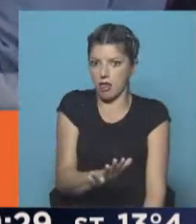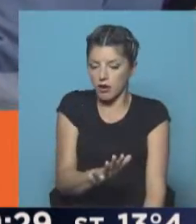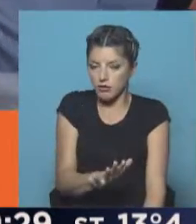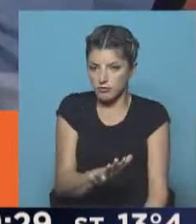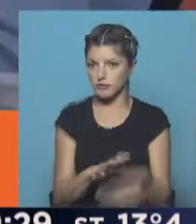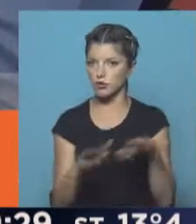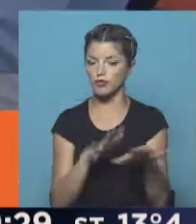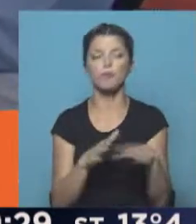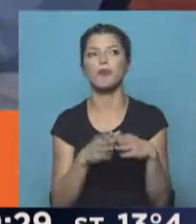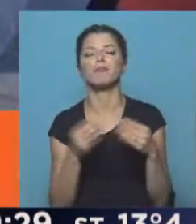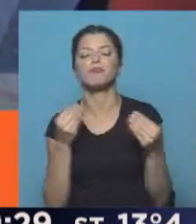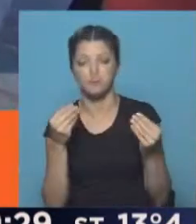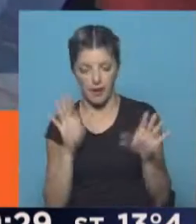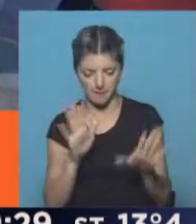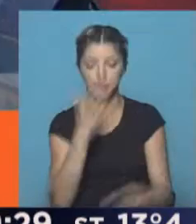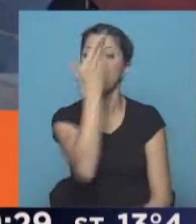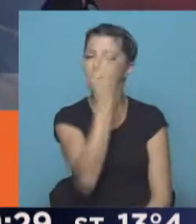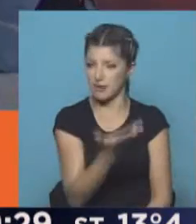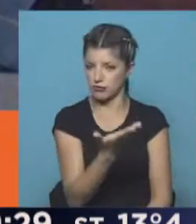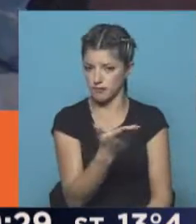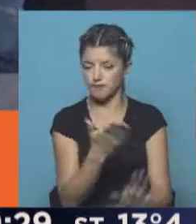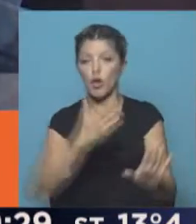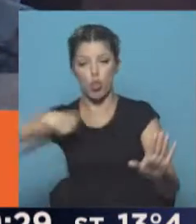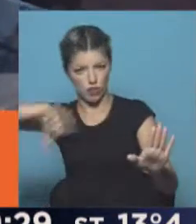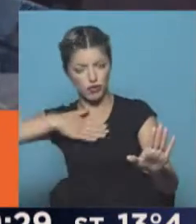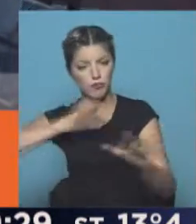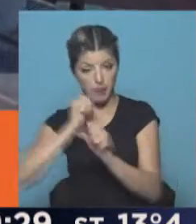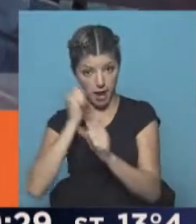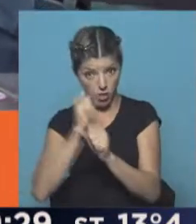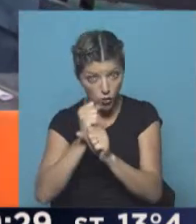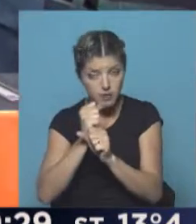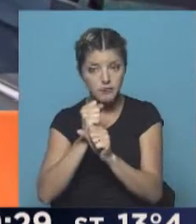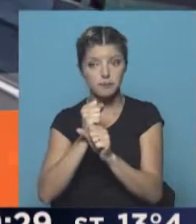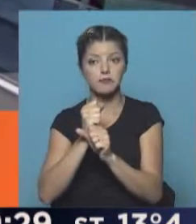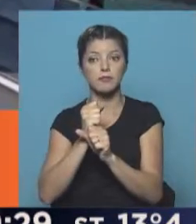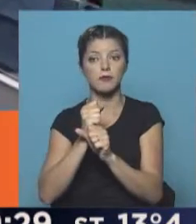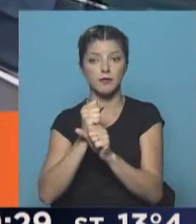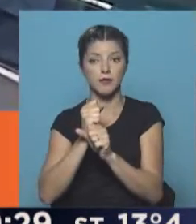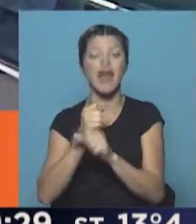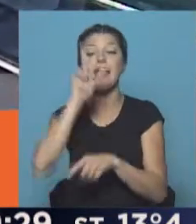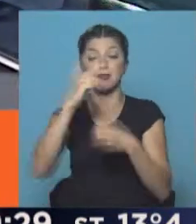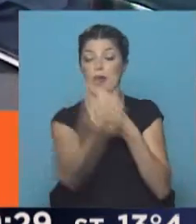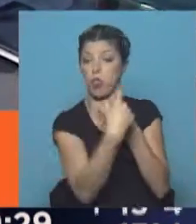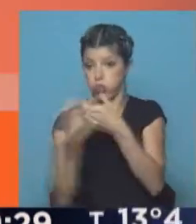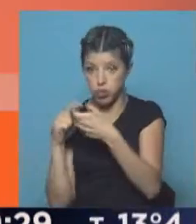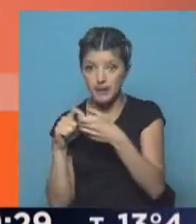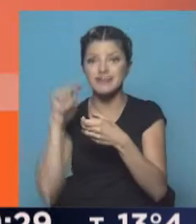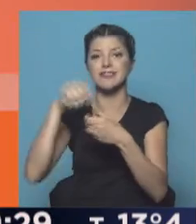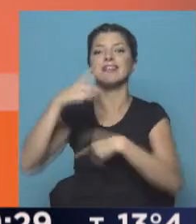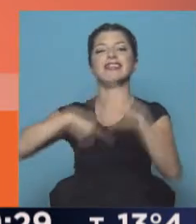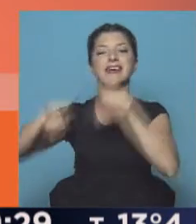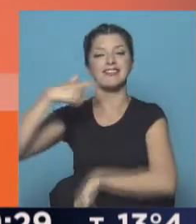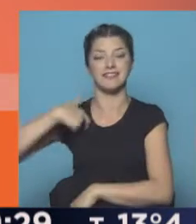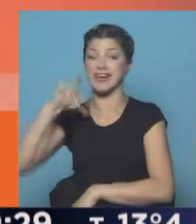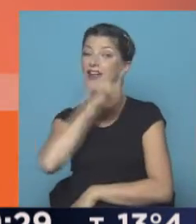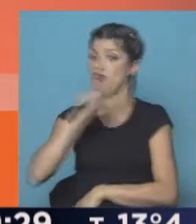embestida, porque él, a ver, nosotros como trabajadores, el rol que nos dieron los afiliados es el de dirigentes sindicales, no el de